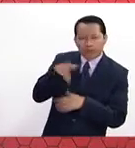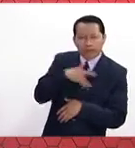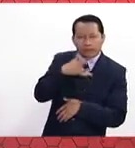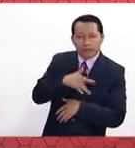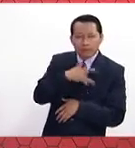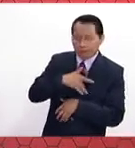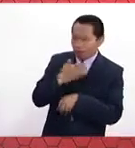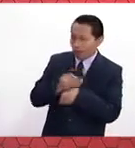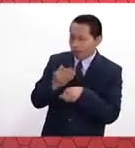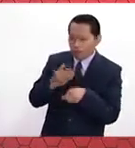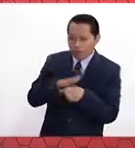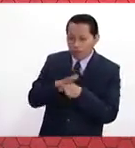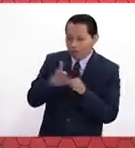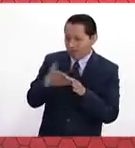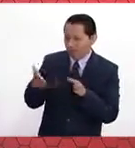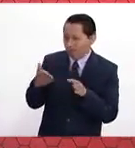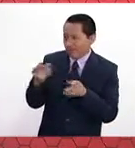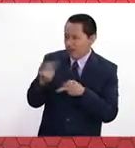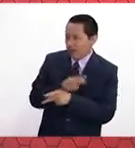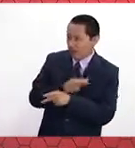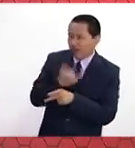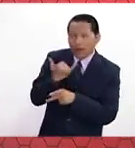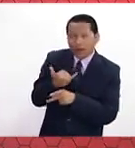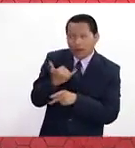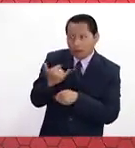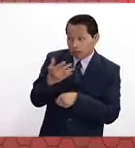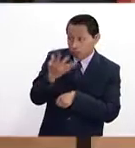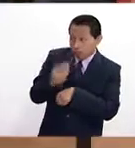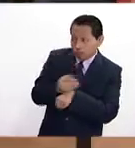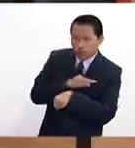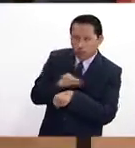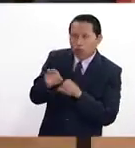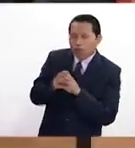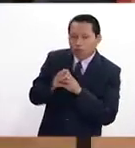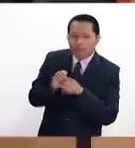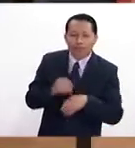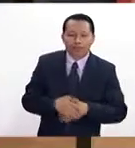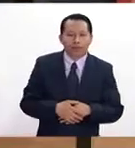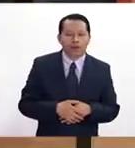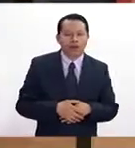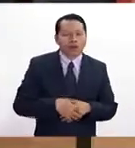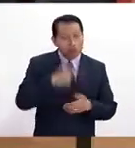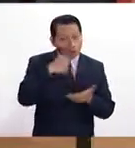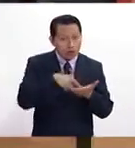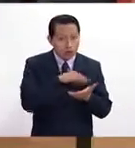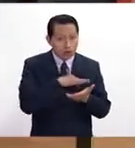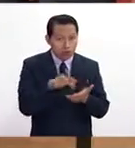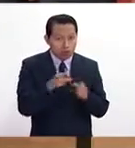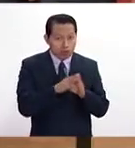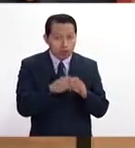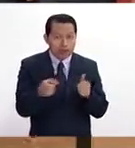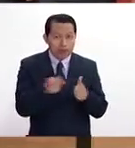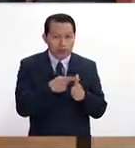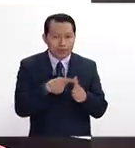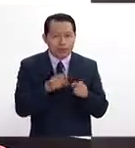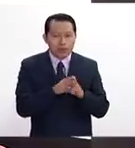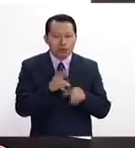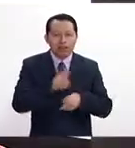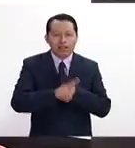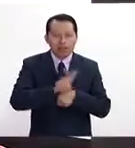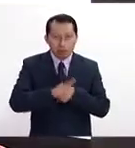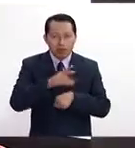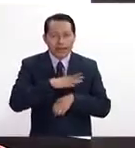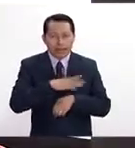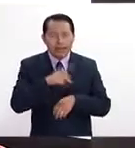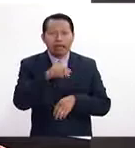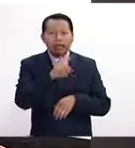vamos y cómo está por resolverse esta dinámica? Bueno, pues creo que tenemos que recordar lo primero que es que llevamos en Venezuela 100 días